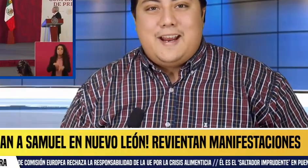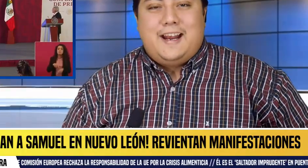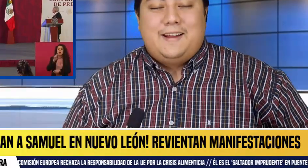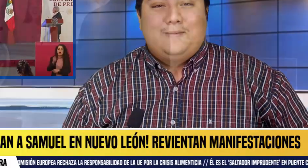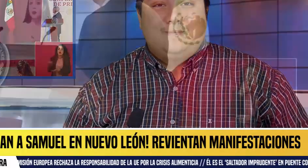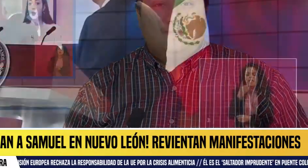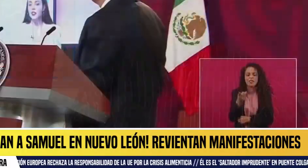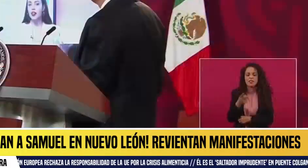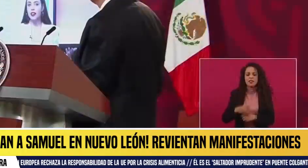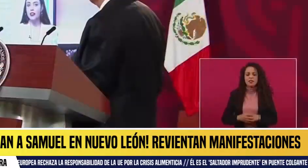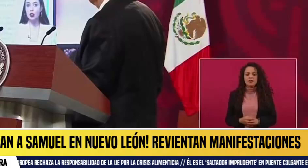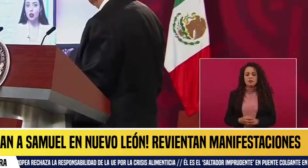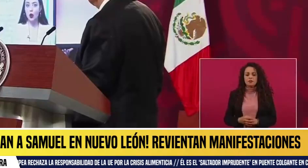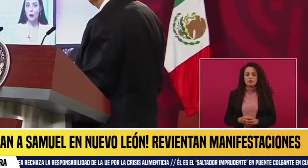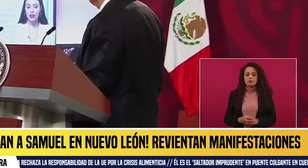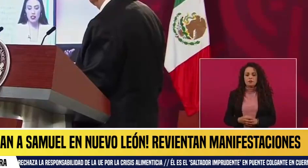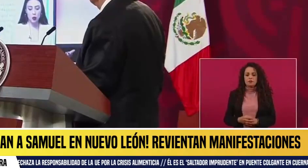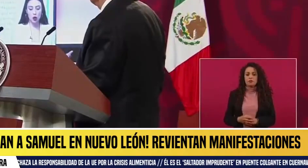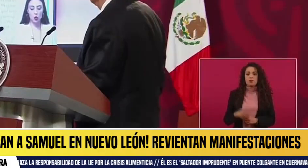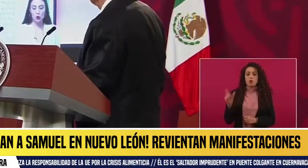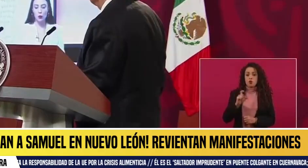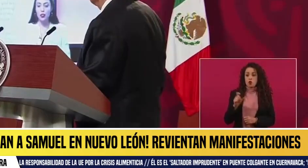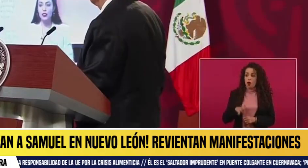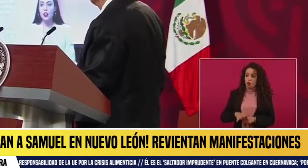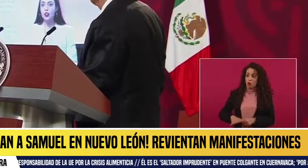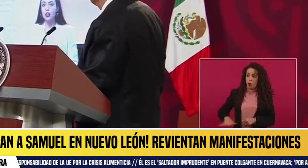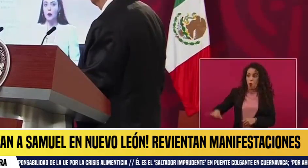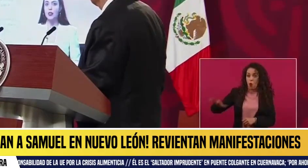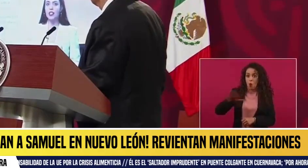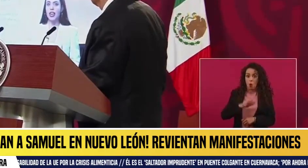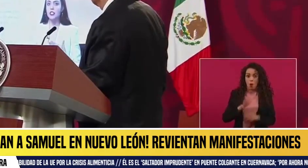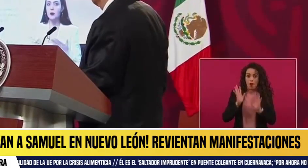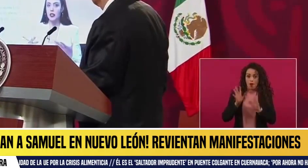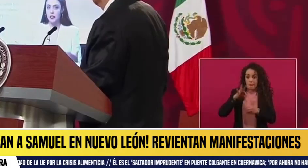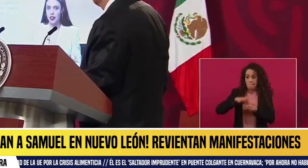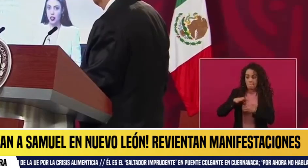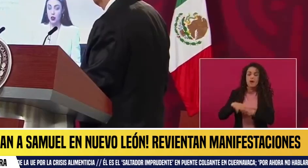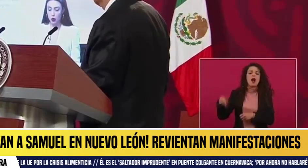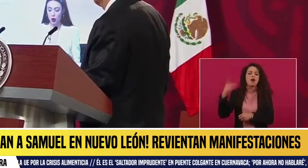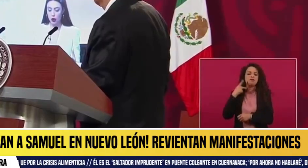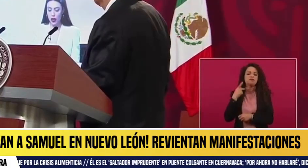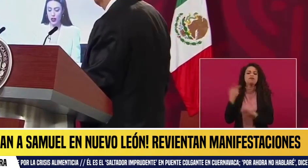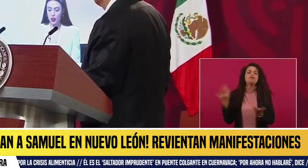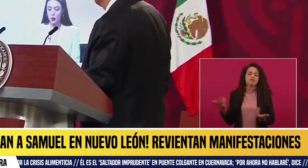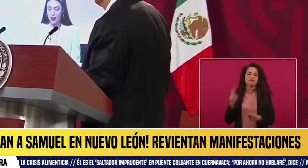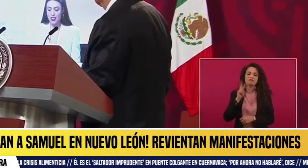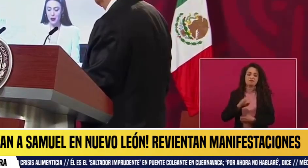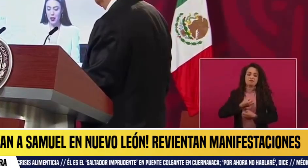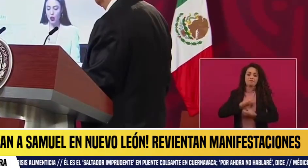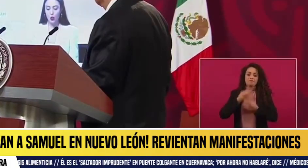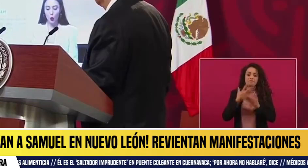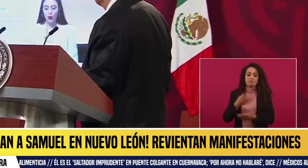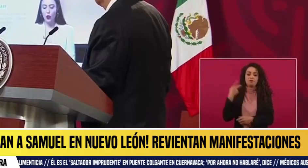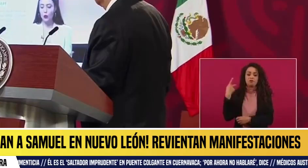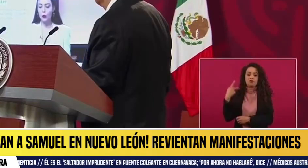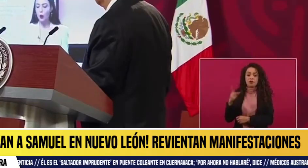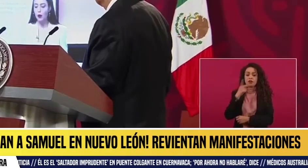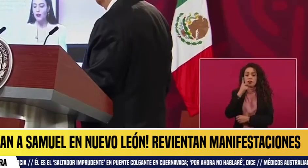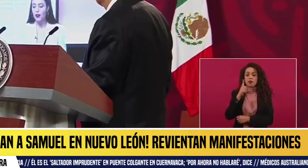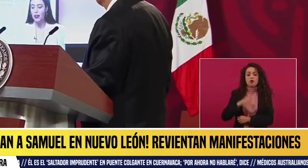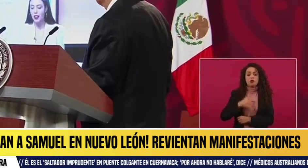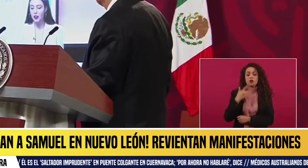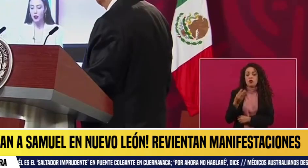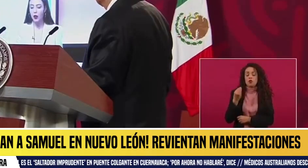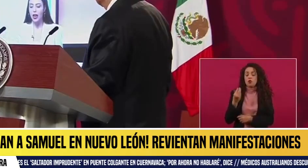conferencia mañanera. Después de cada tiroteo masivo, los políticos pues expresan su dolor y su pésame con un guión un